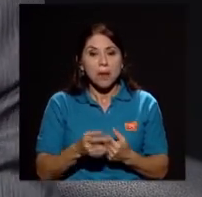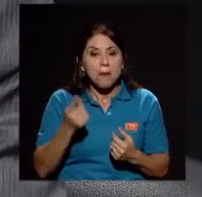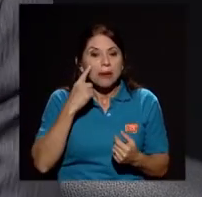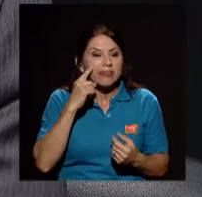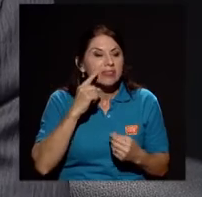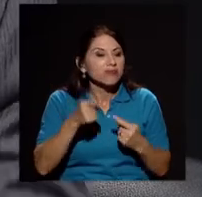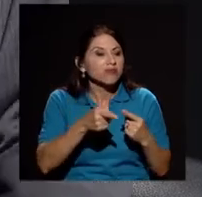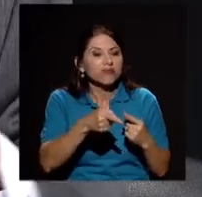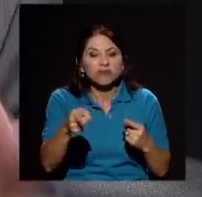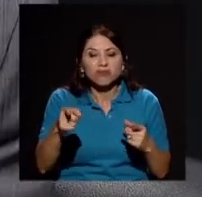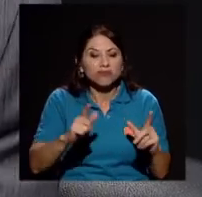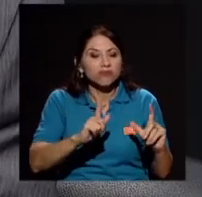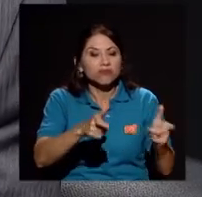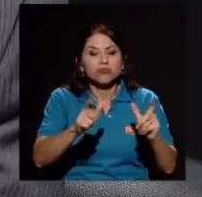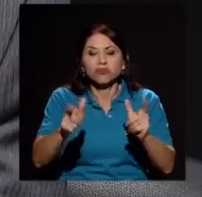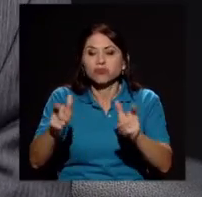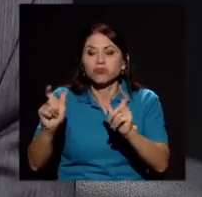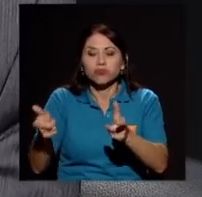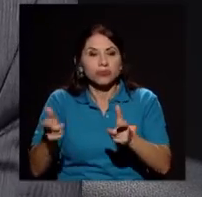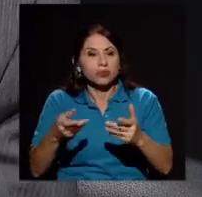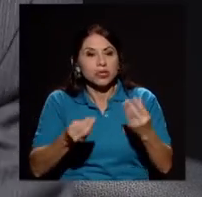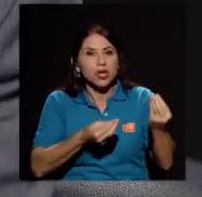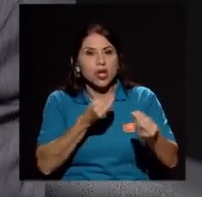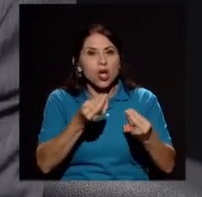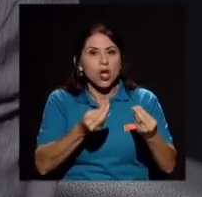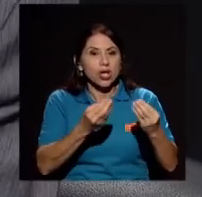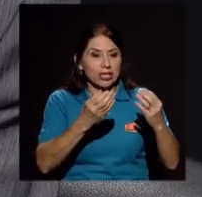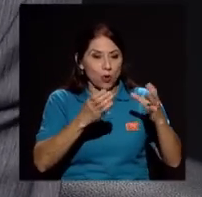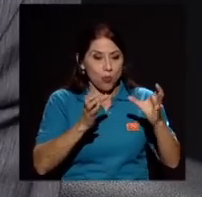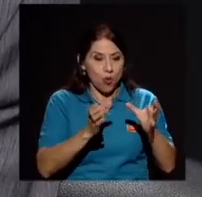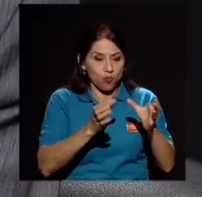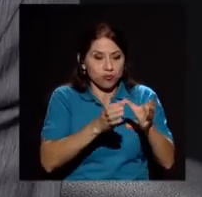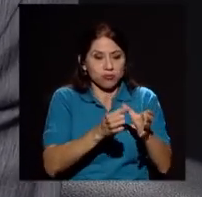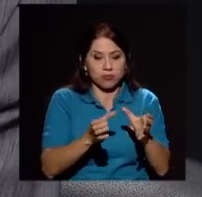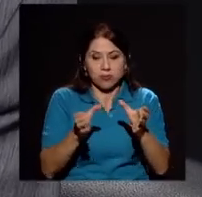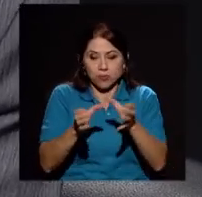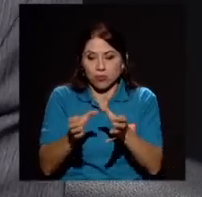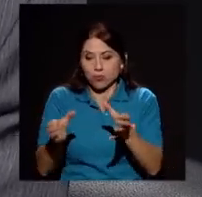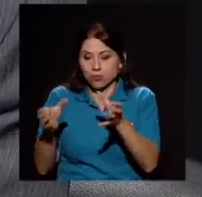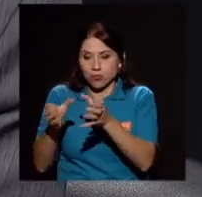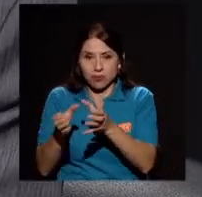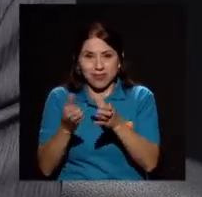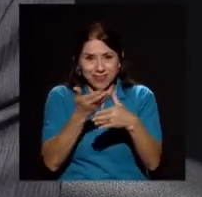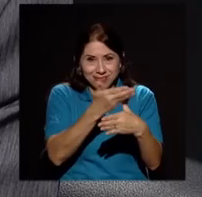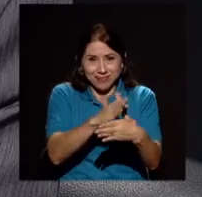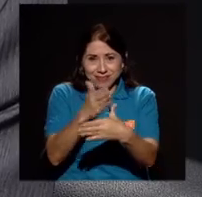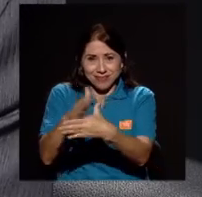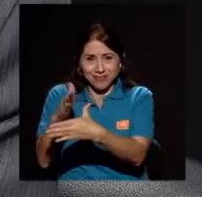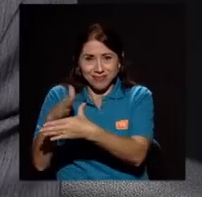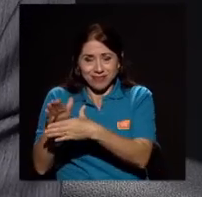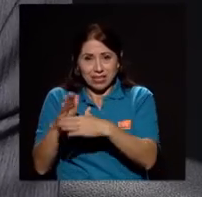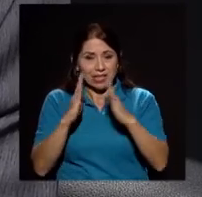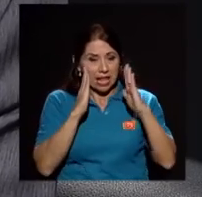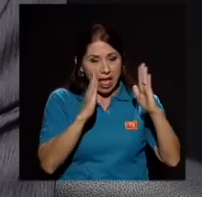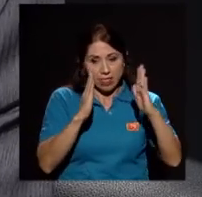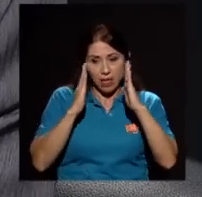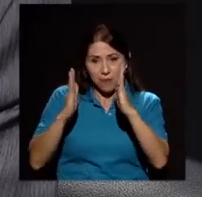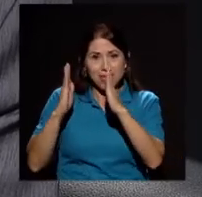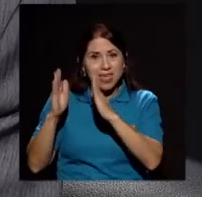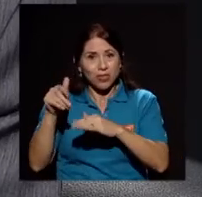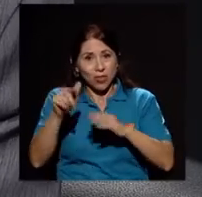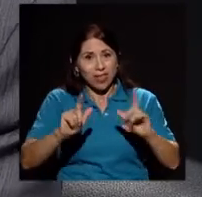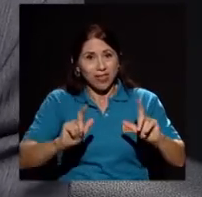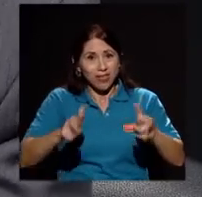al tratamiento de los desechos pienso que en este país hay mucho que hacer